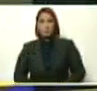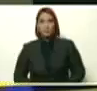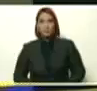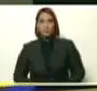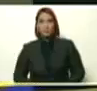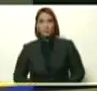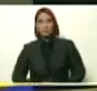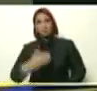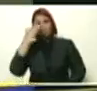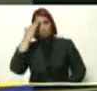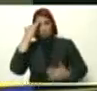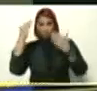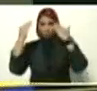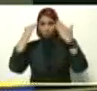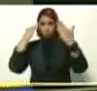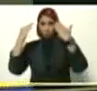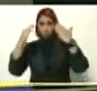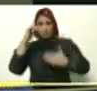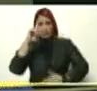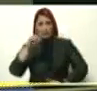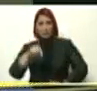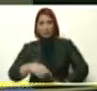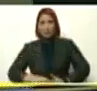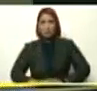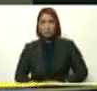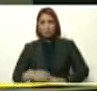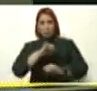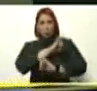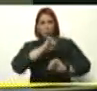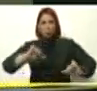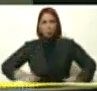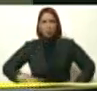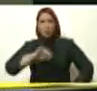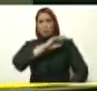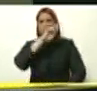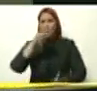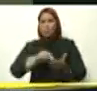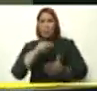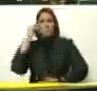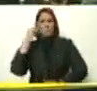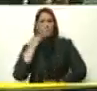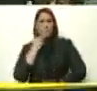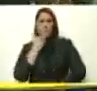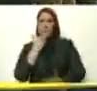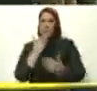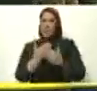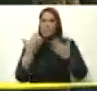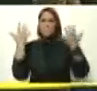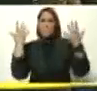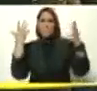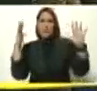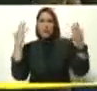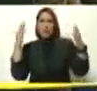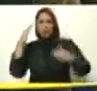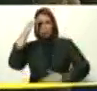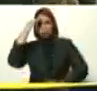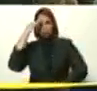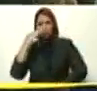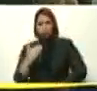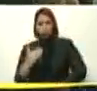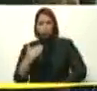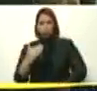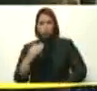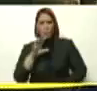Darle los saludos también a la Fuerza Armada Nacional Bolivariana y pedirle un aplauso para los soldados de la patria, el